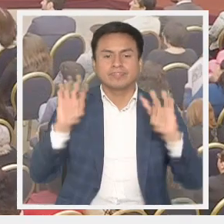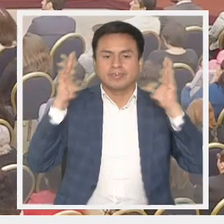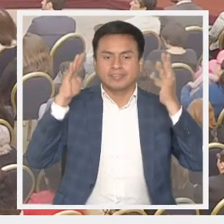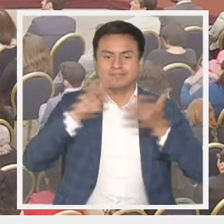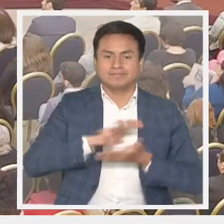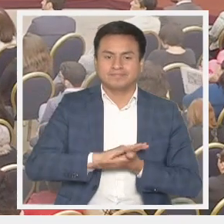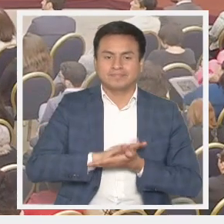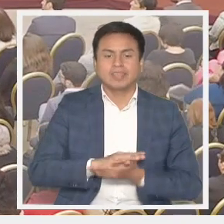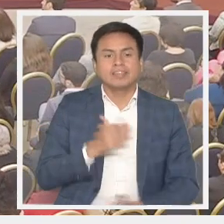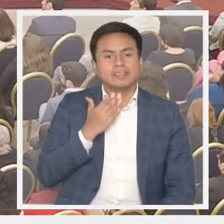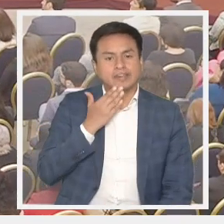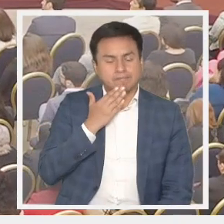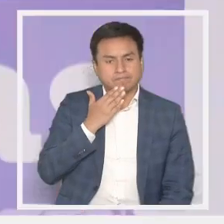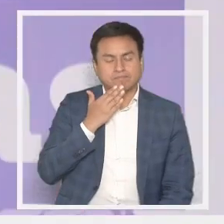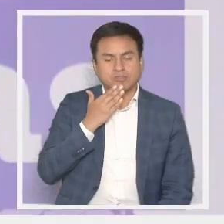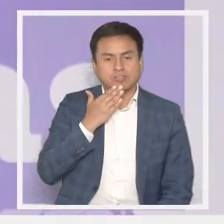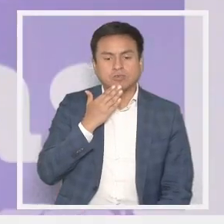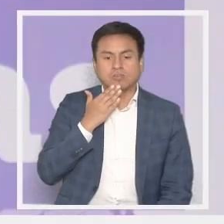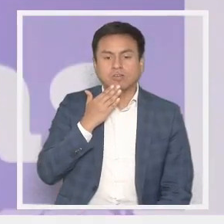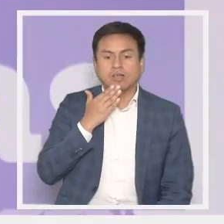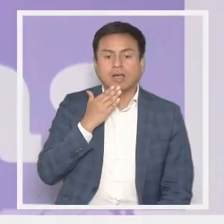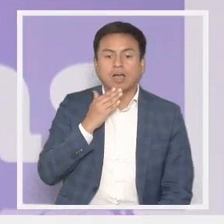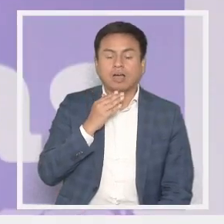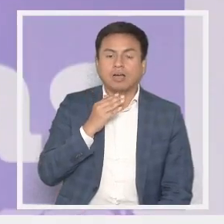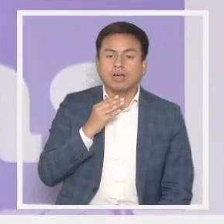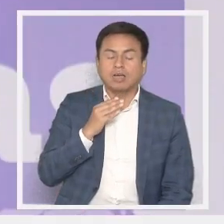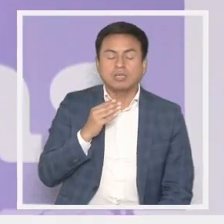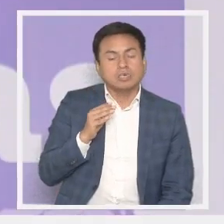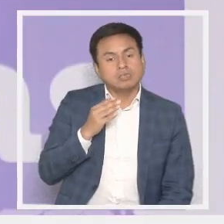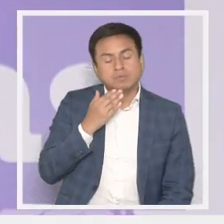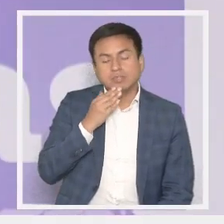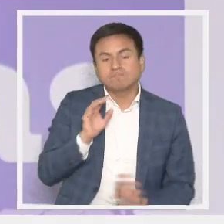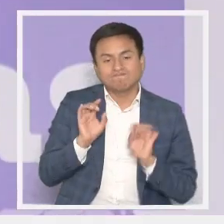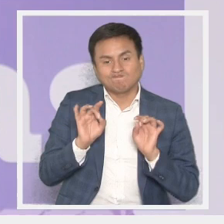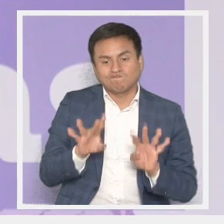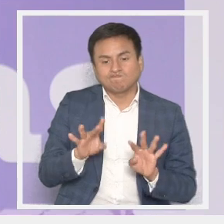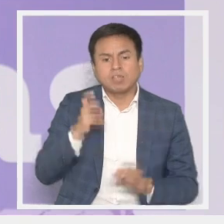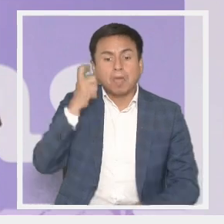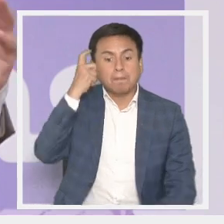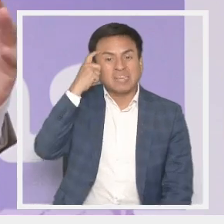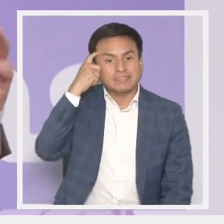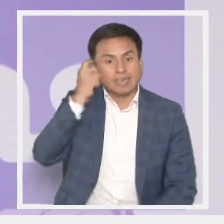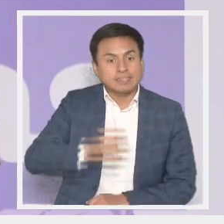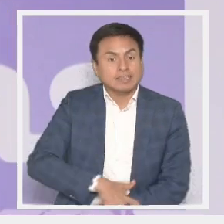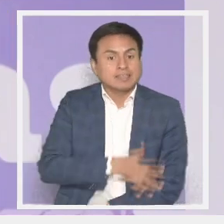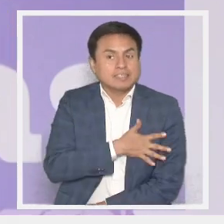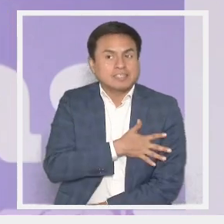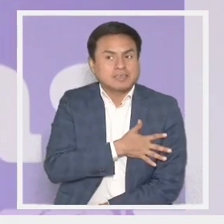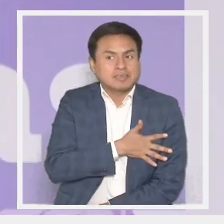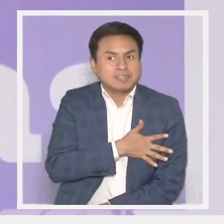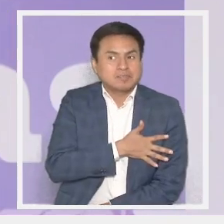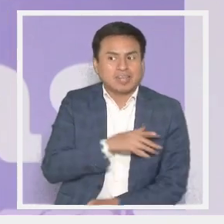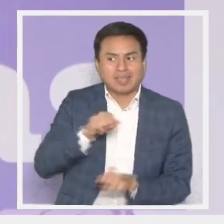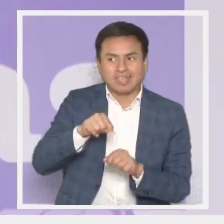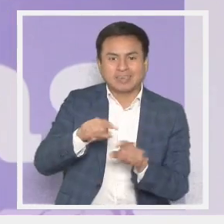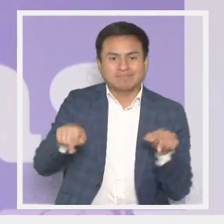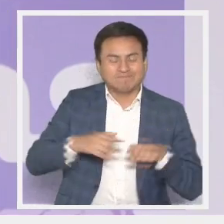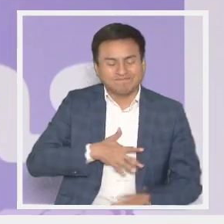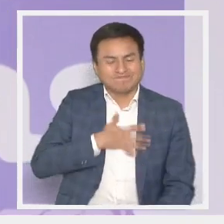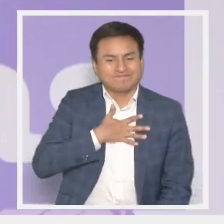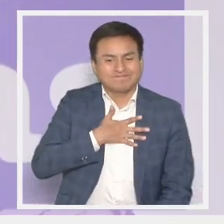Y, por cierto, es inevitable pensar y sentir su presencia acá,